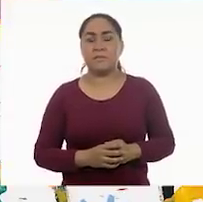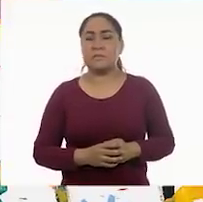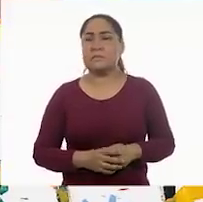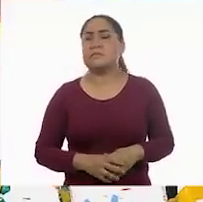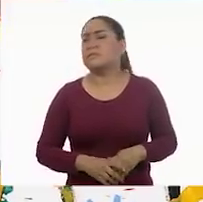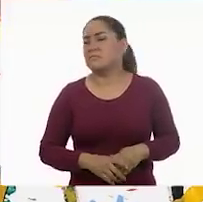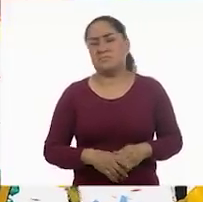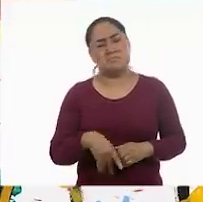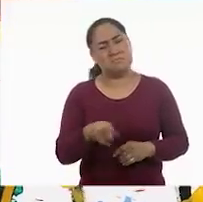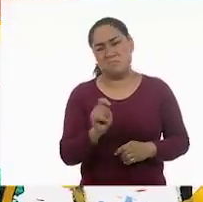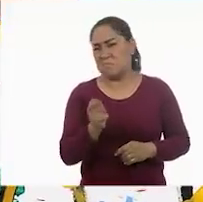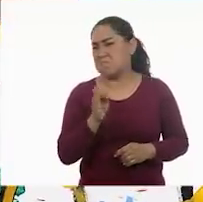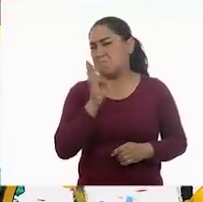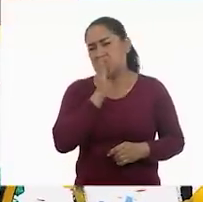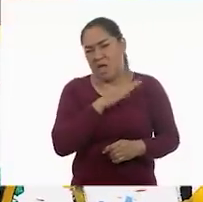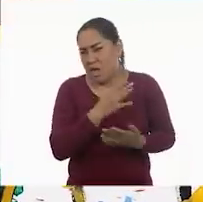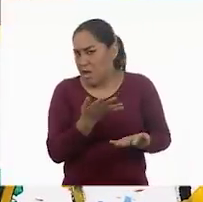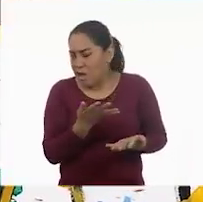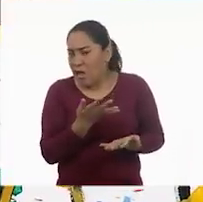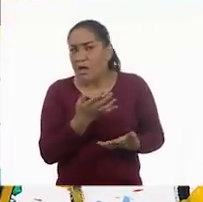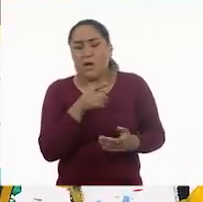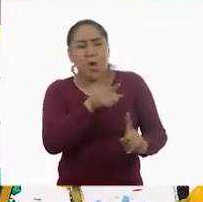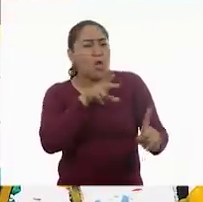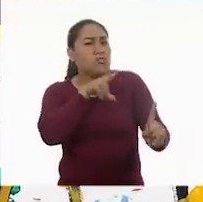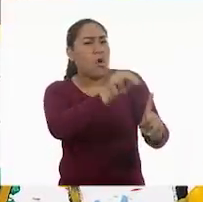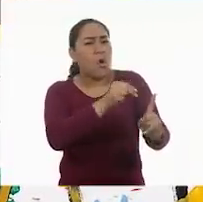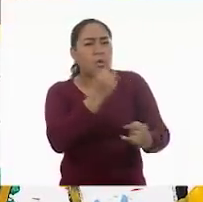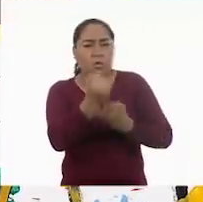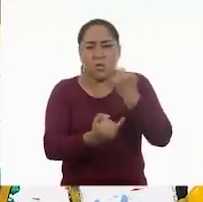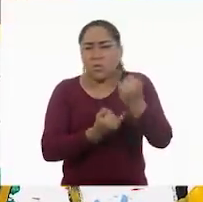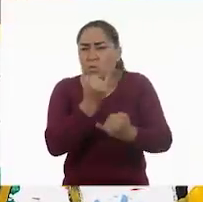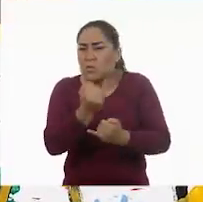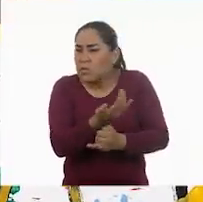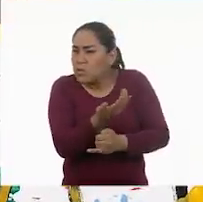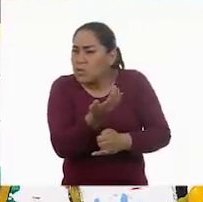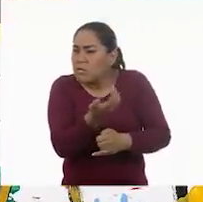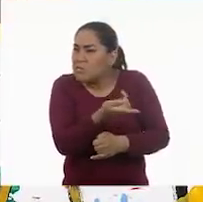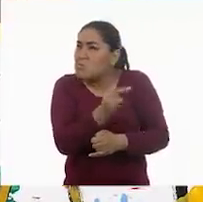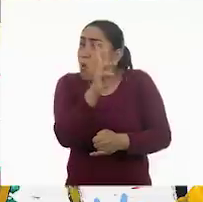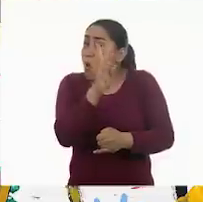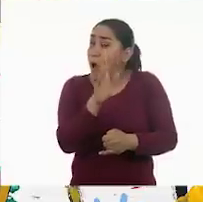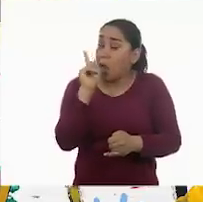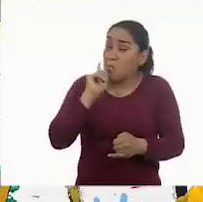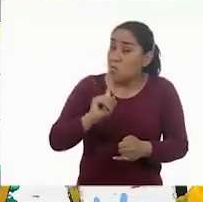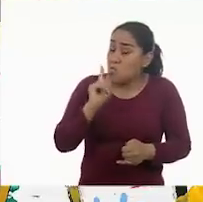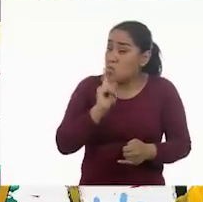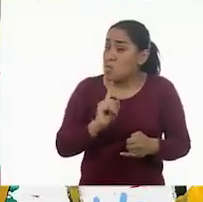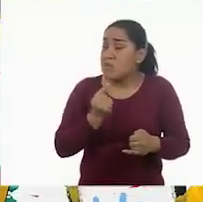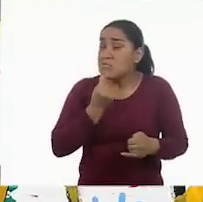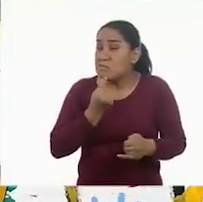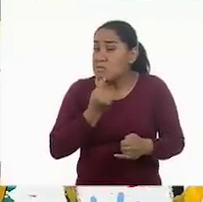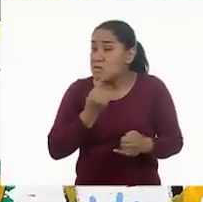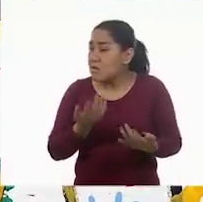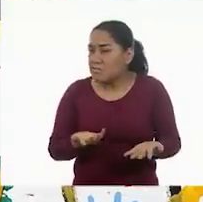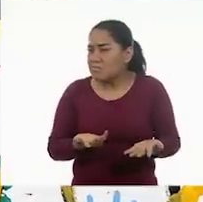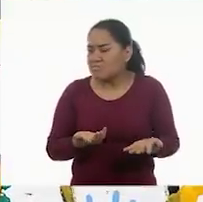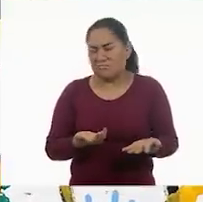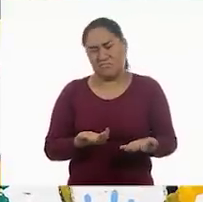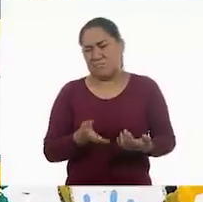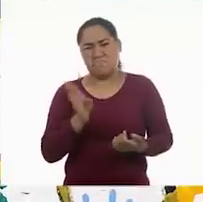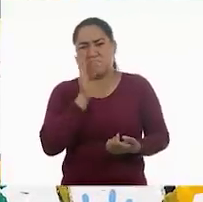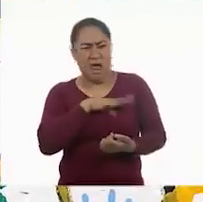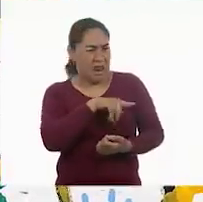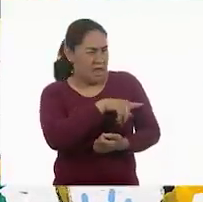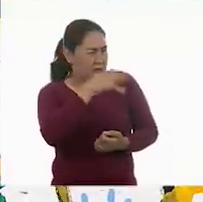Qué mala onda que no dejaban jugar a mi amiga por ser una niña. Qué mala onda,